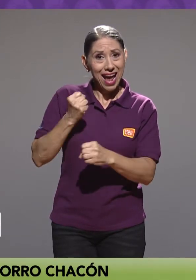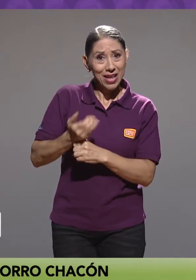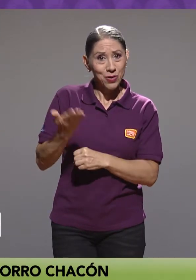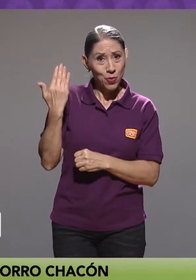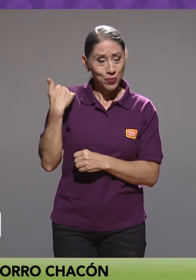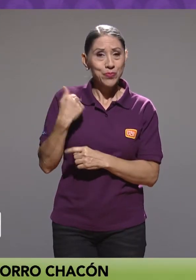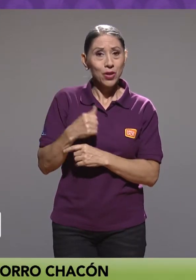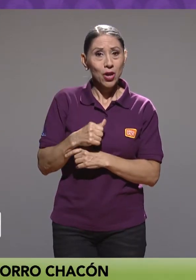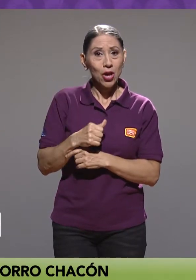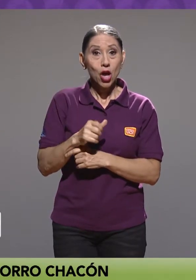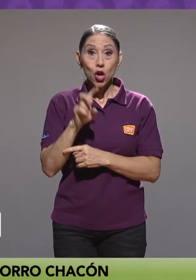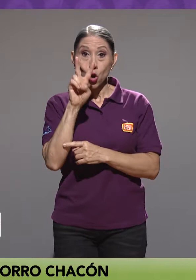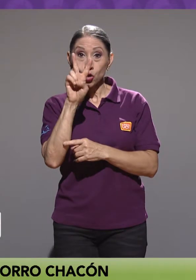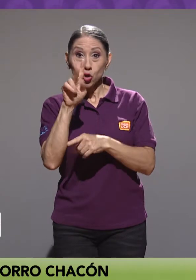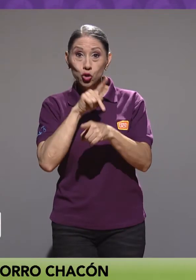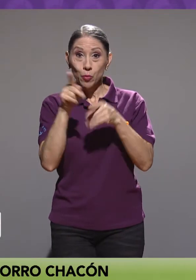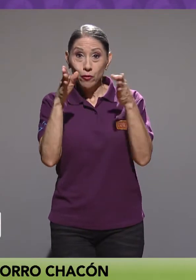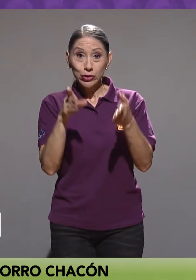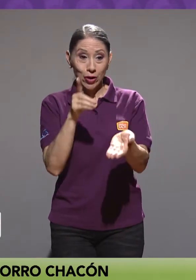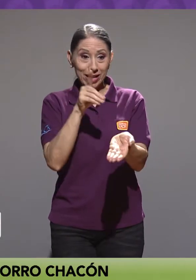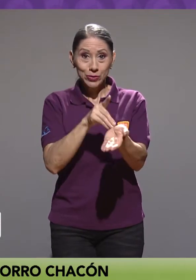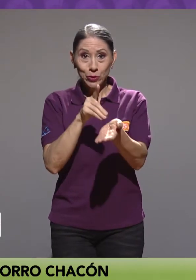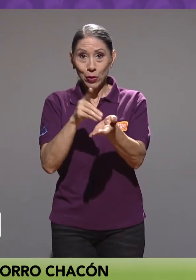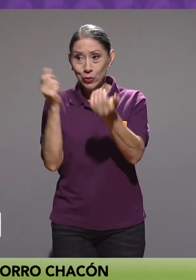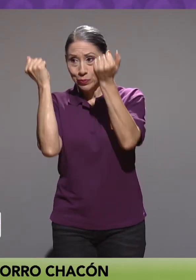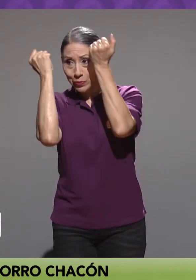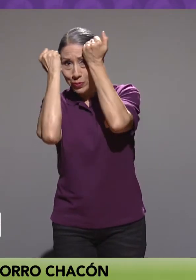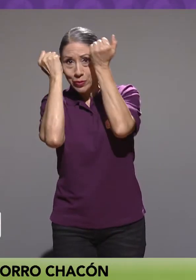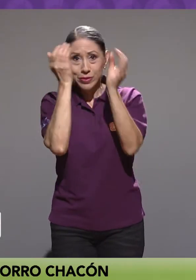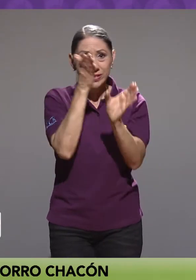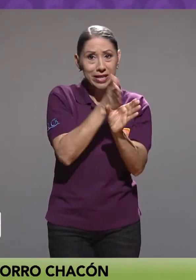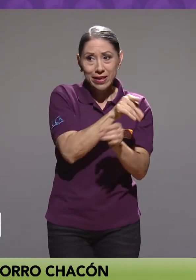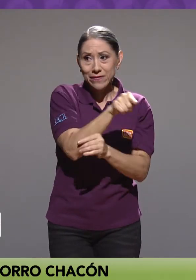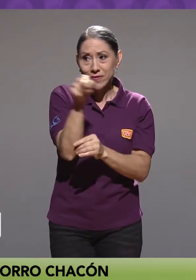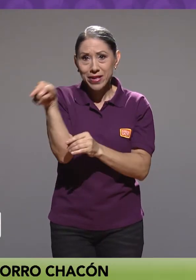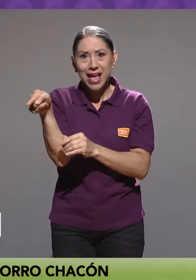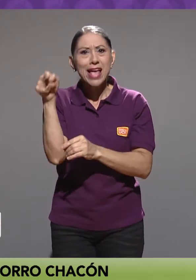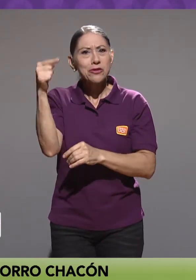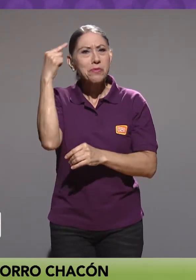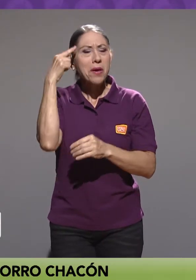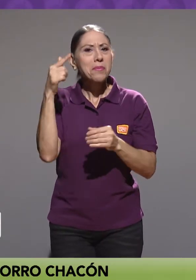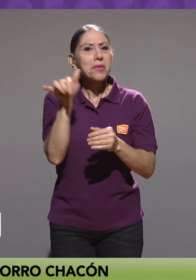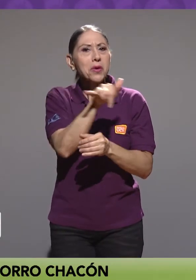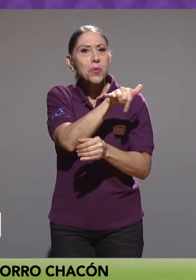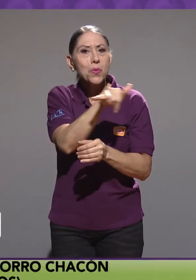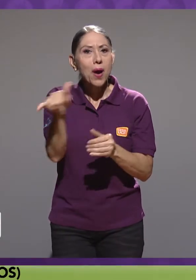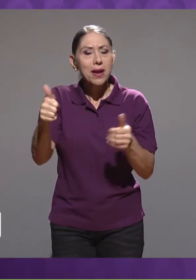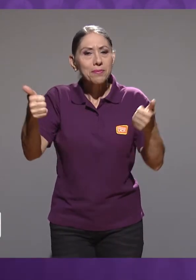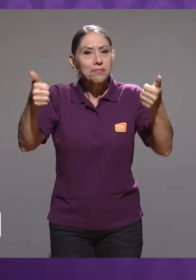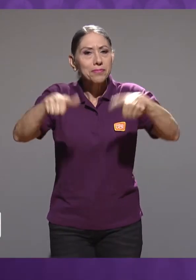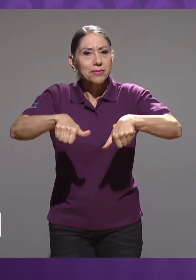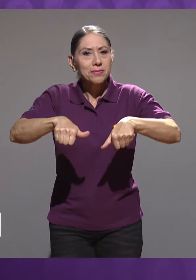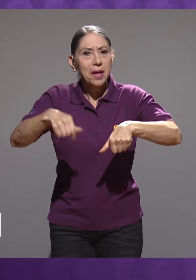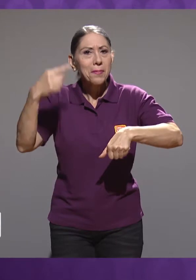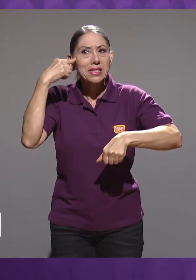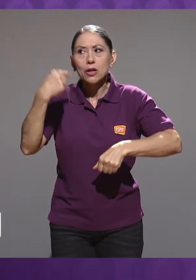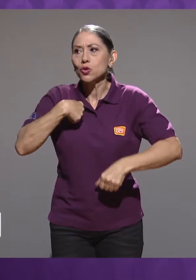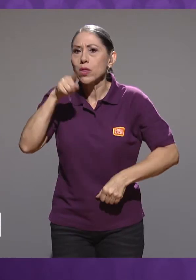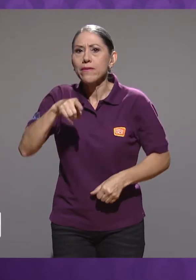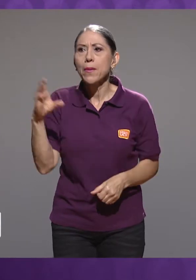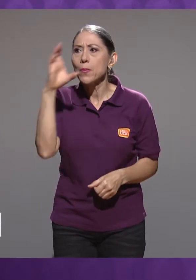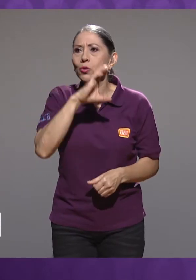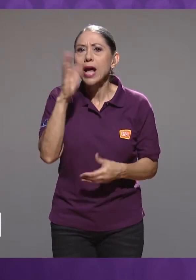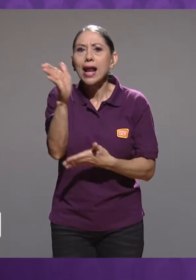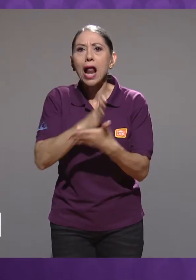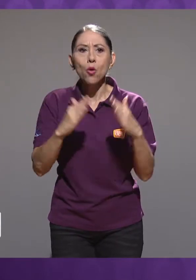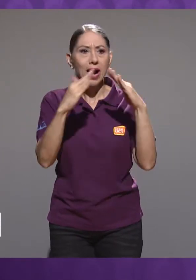los dos profesionales concordaron en que debía de buscar un algo y no